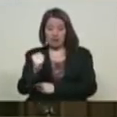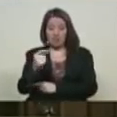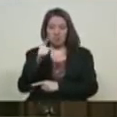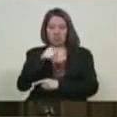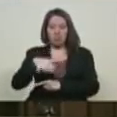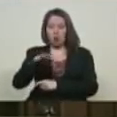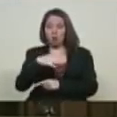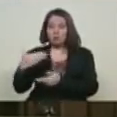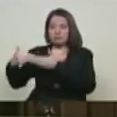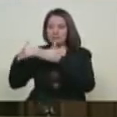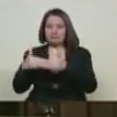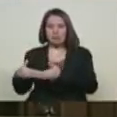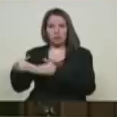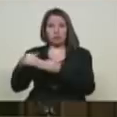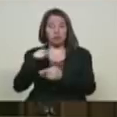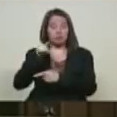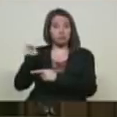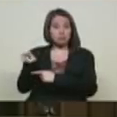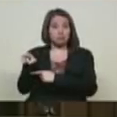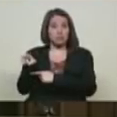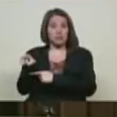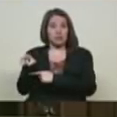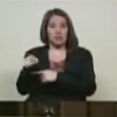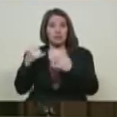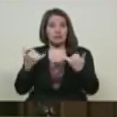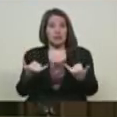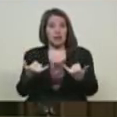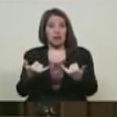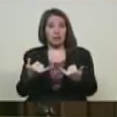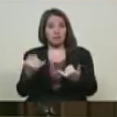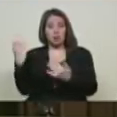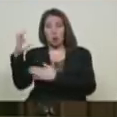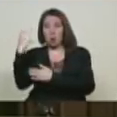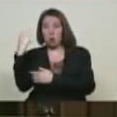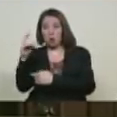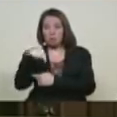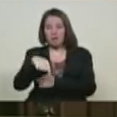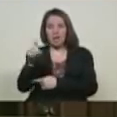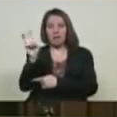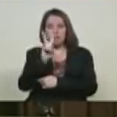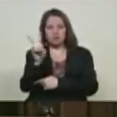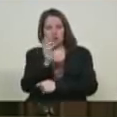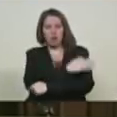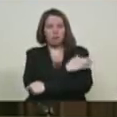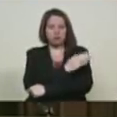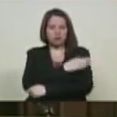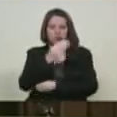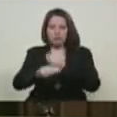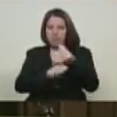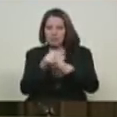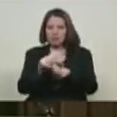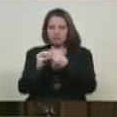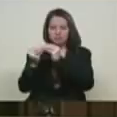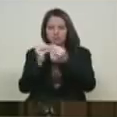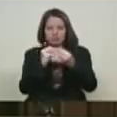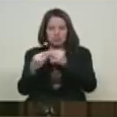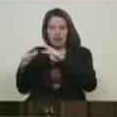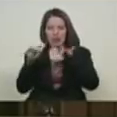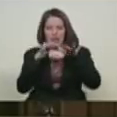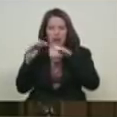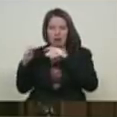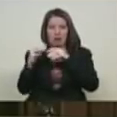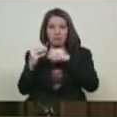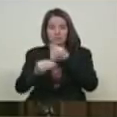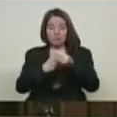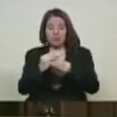de Norteamérica, desde Colombia y desde Venezuela. Se abrió un nuevo capítulo.